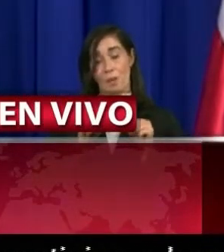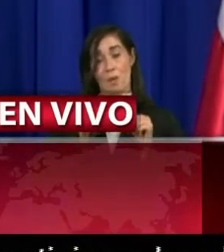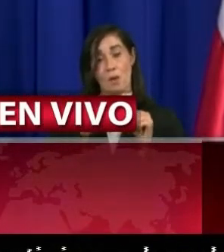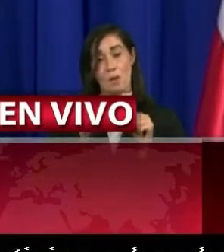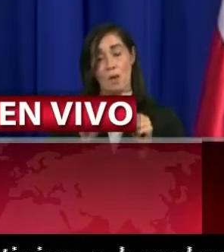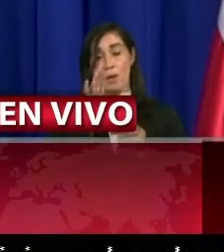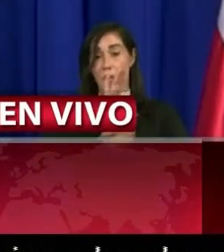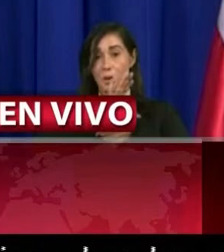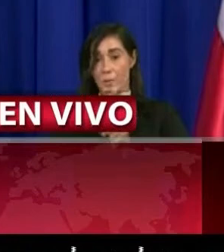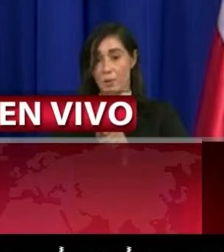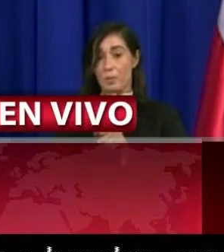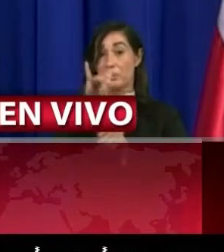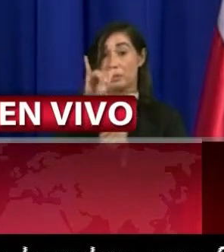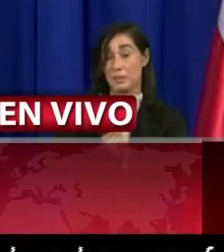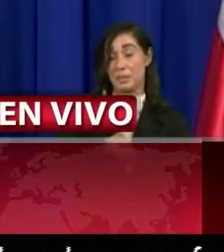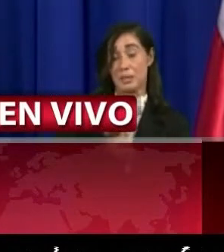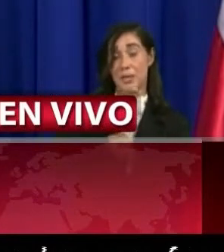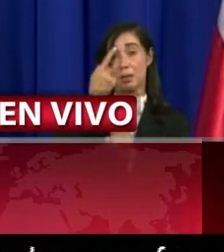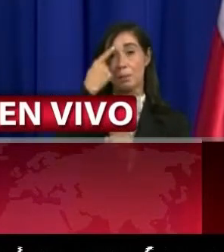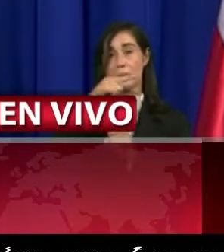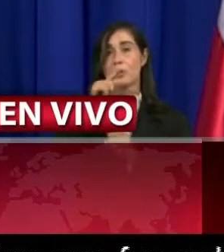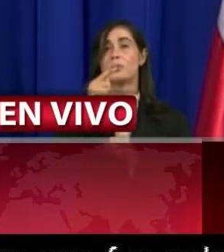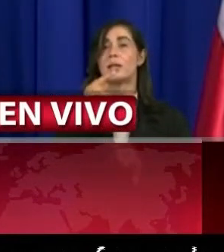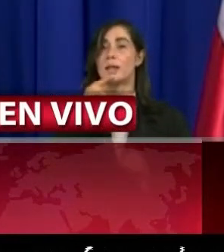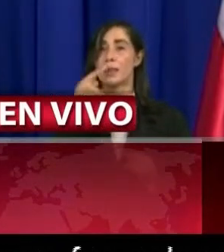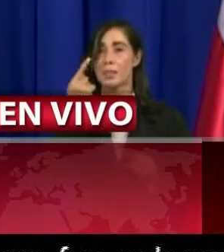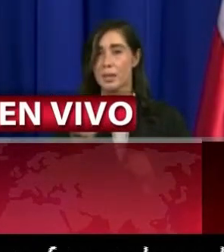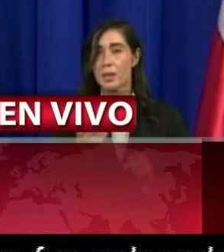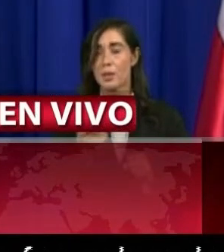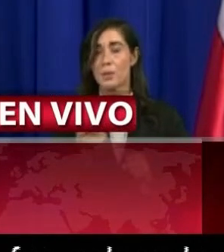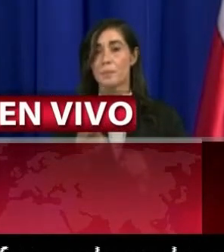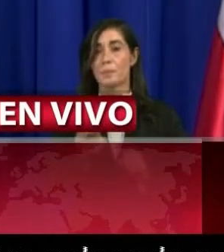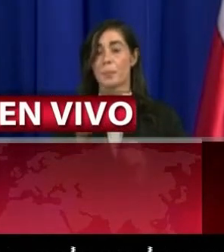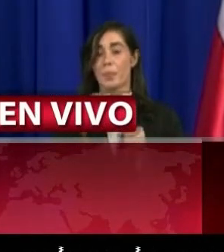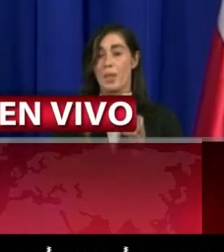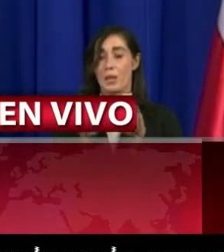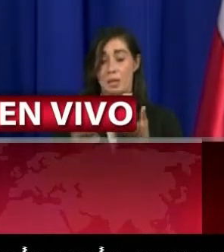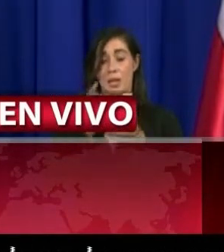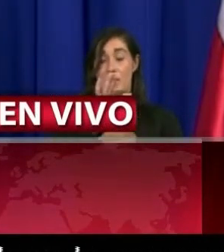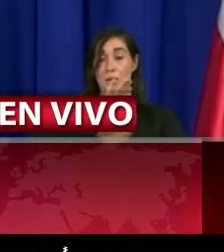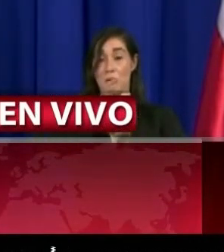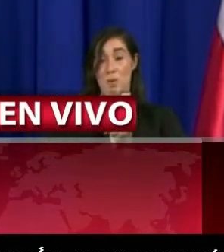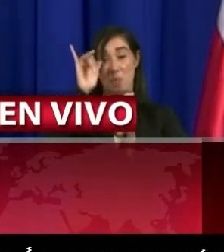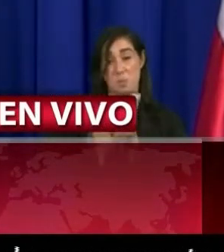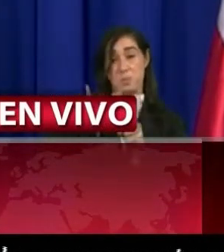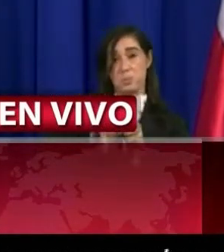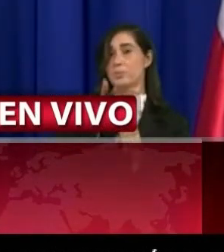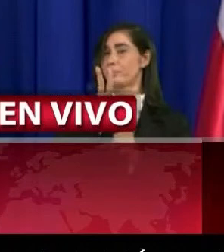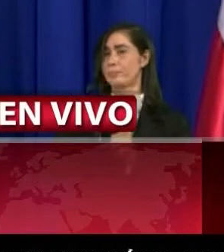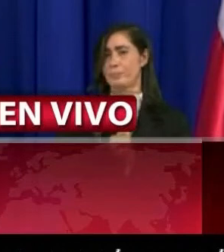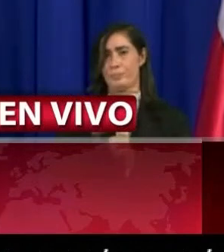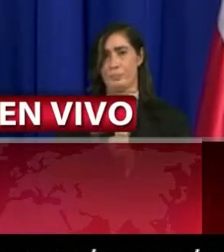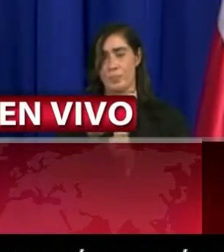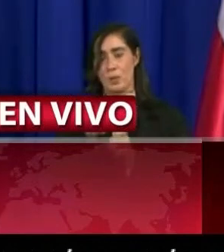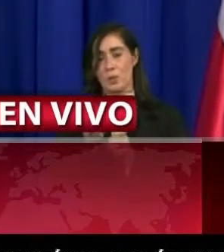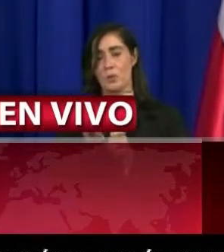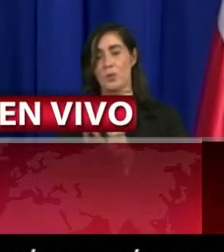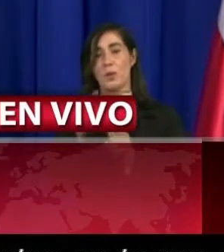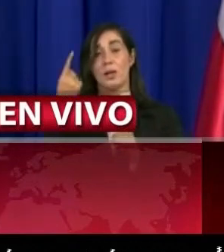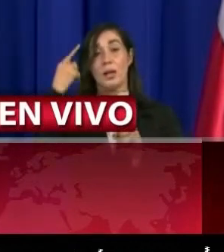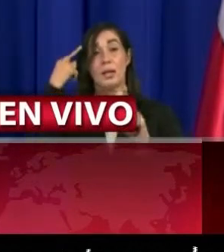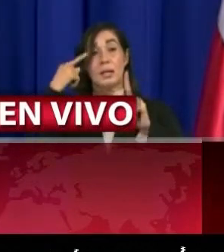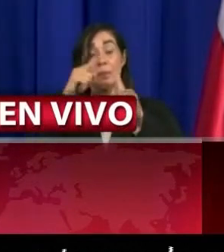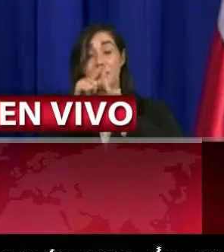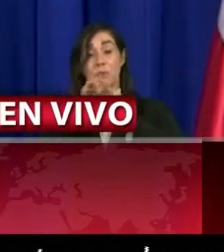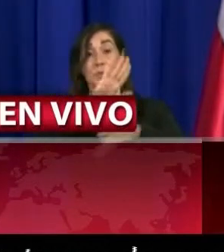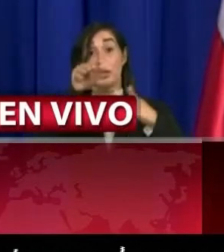más tiempo. Pero les aseguro que no llegó para quedarse. La misión personal